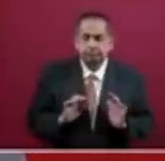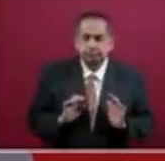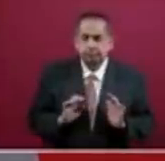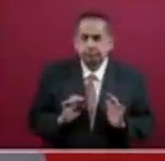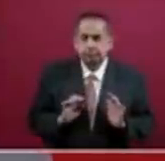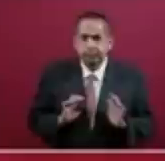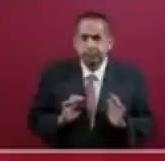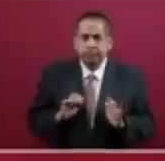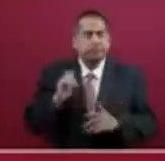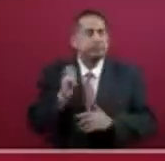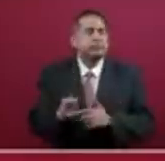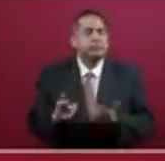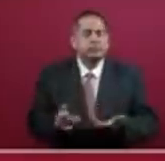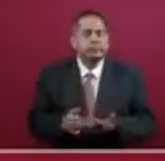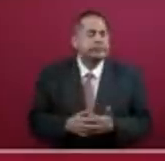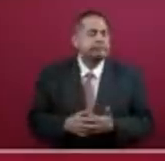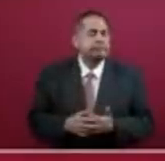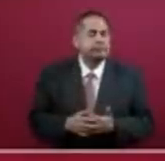Son